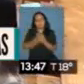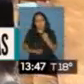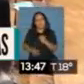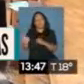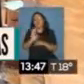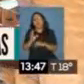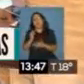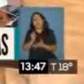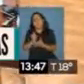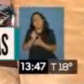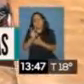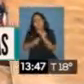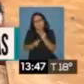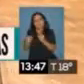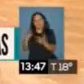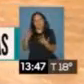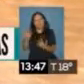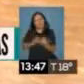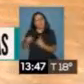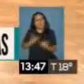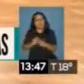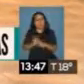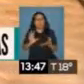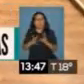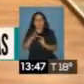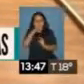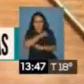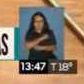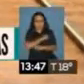simple error, que nos los cuente, digamos, que no termine esto,